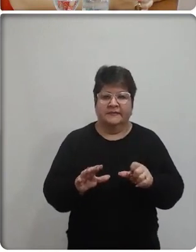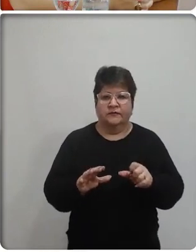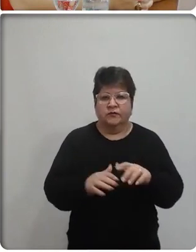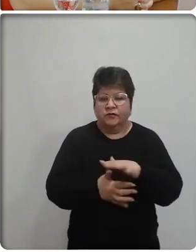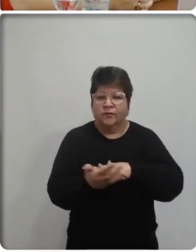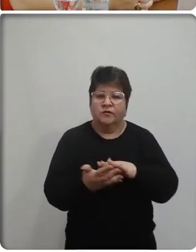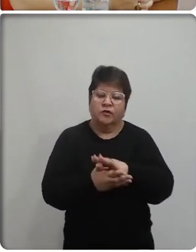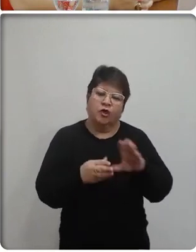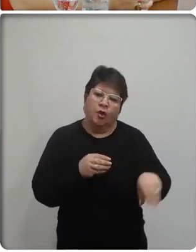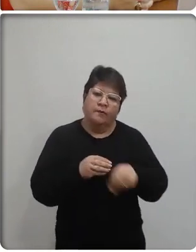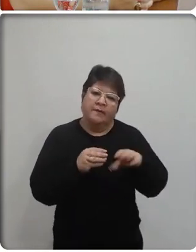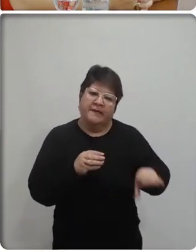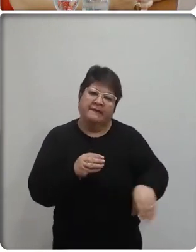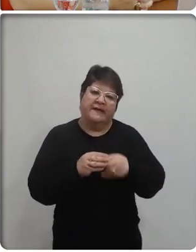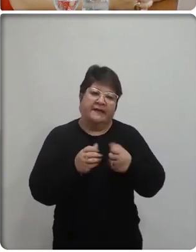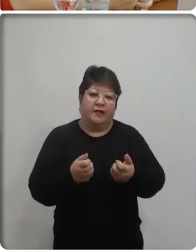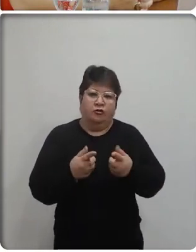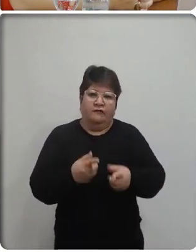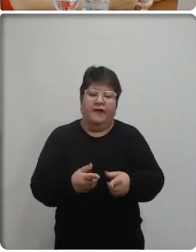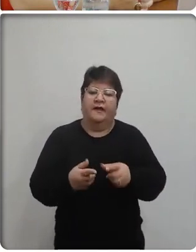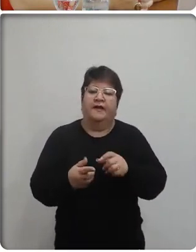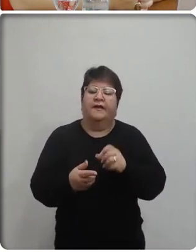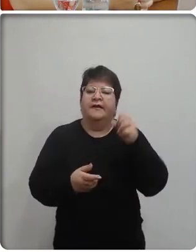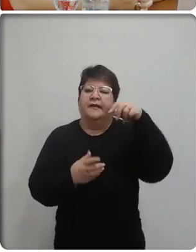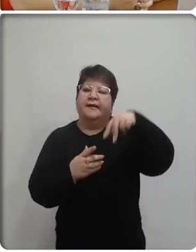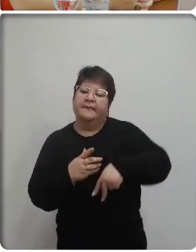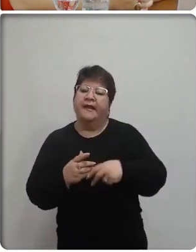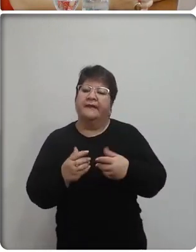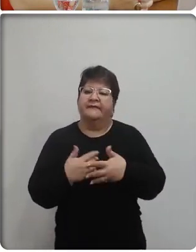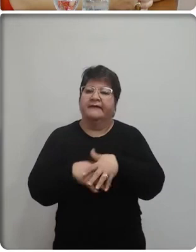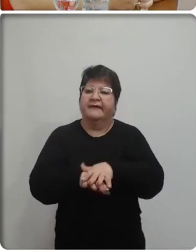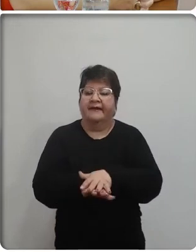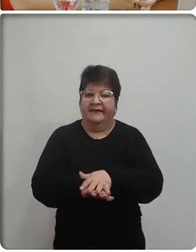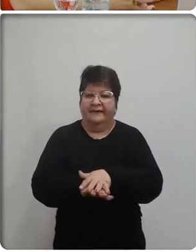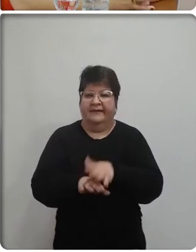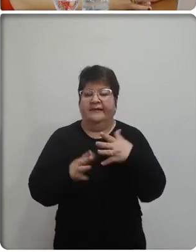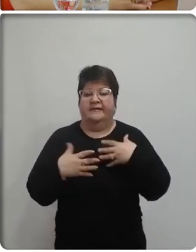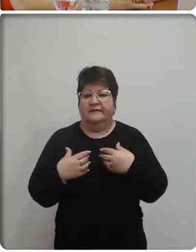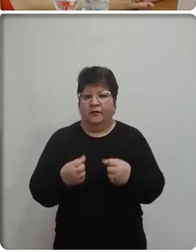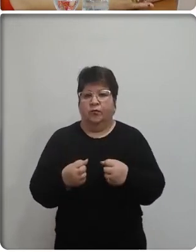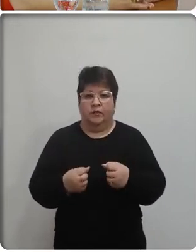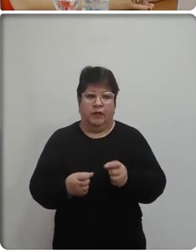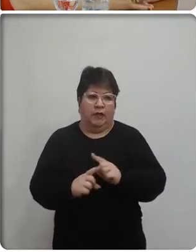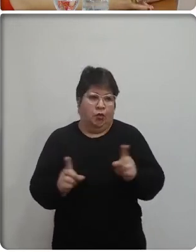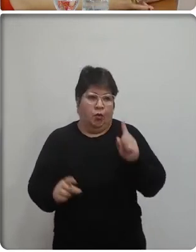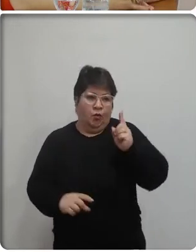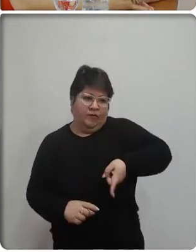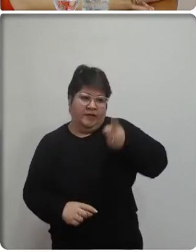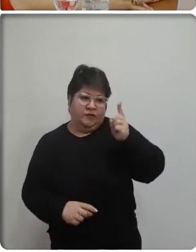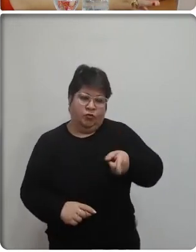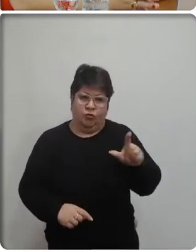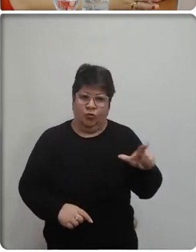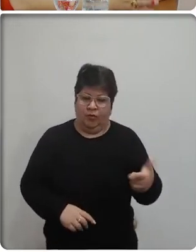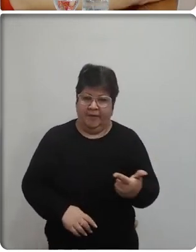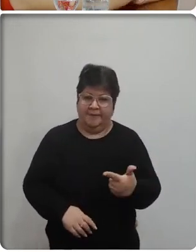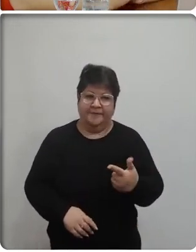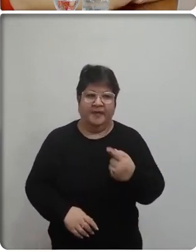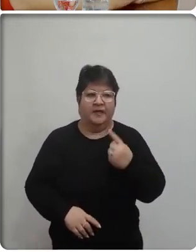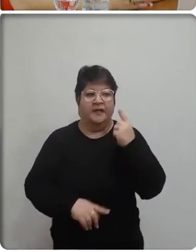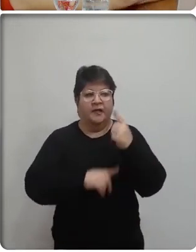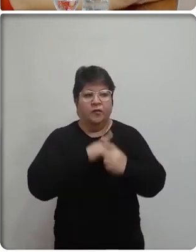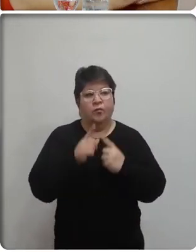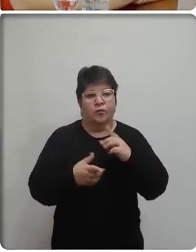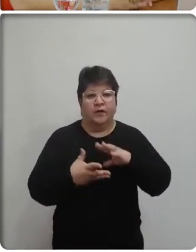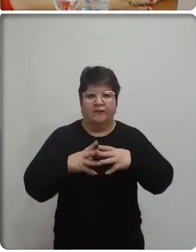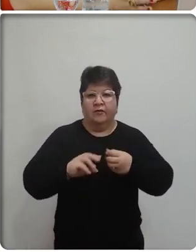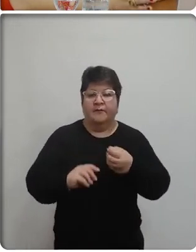aquello que no brinda el Plan Integral de Atención a Salud y que los prestadores integrales no están obligados a otorgar, que de alguna manera el